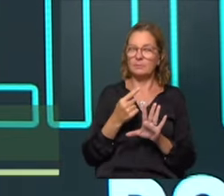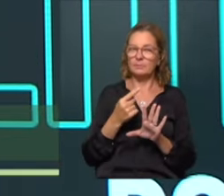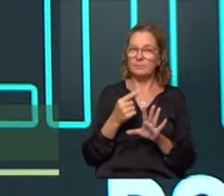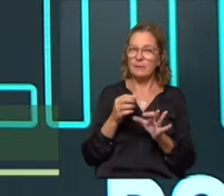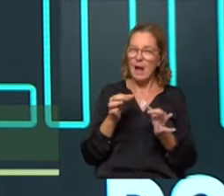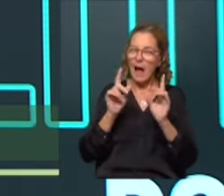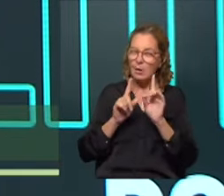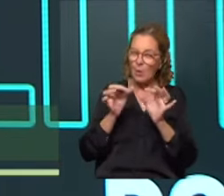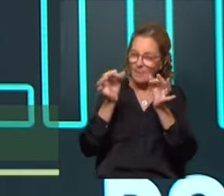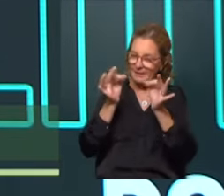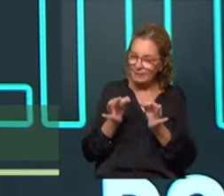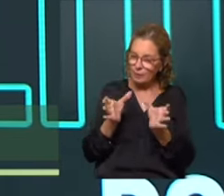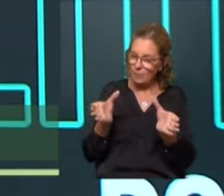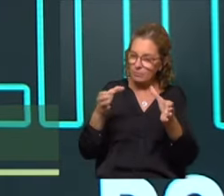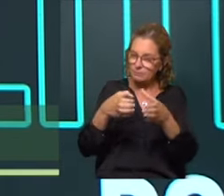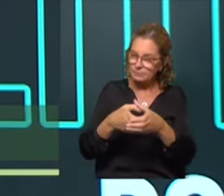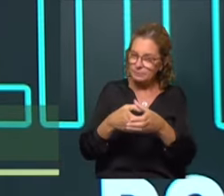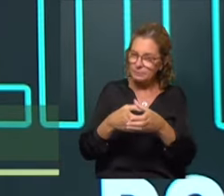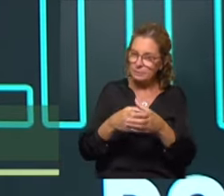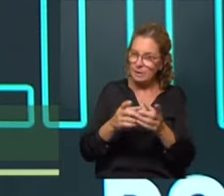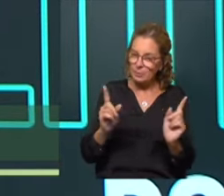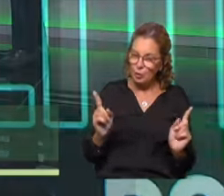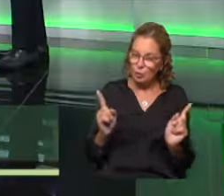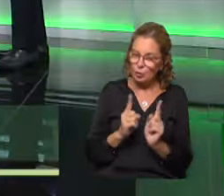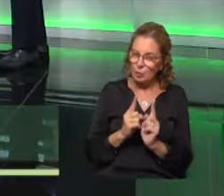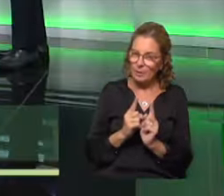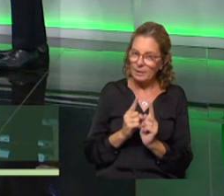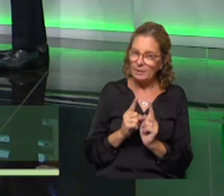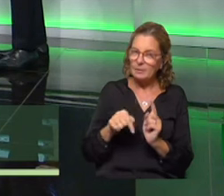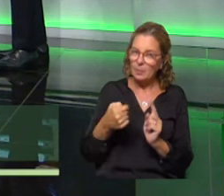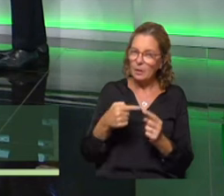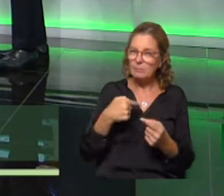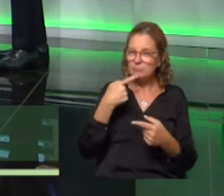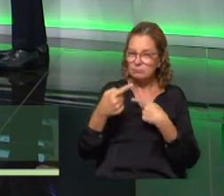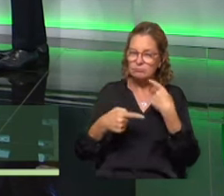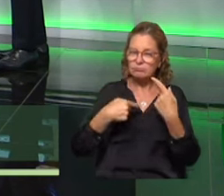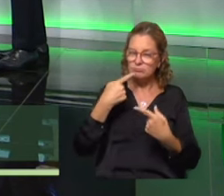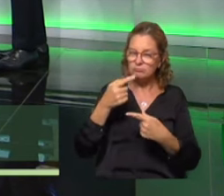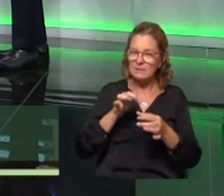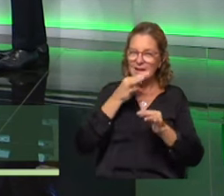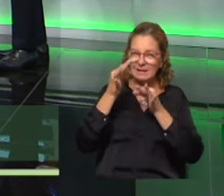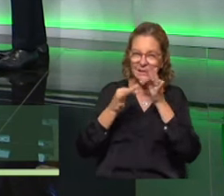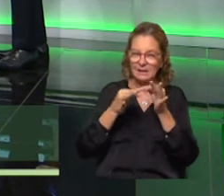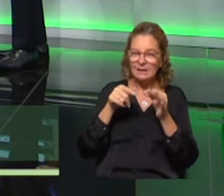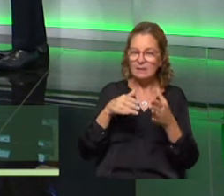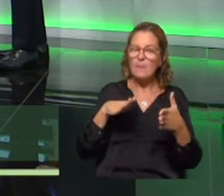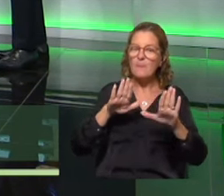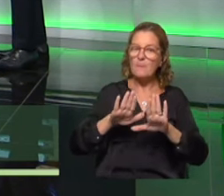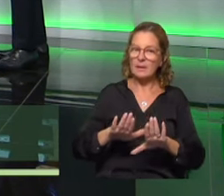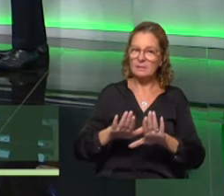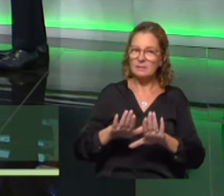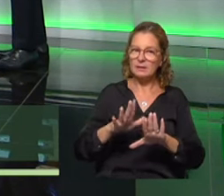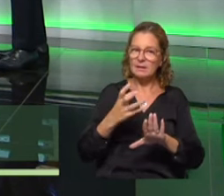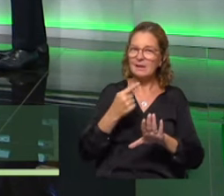alusión específica a algunas líneas resumen que el propio presidente hace y después sigue con la misma línea discursiva. Y ese parate